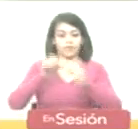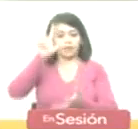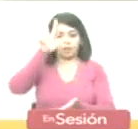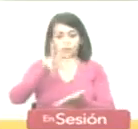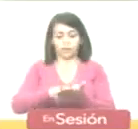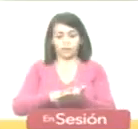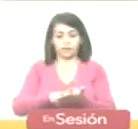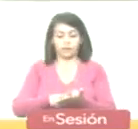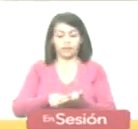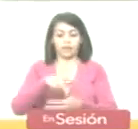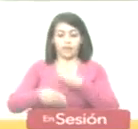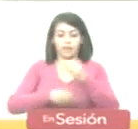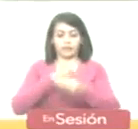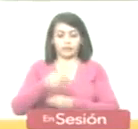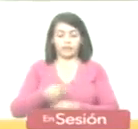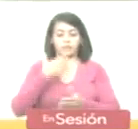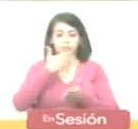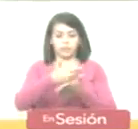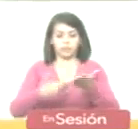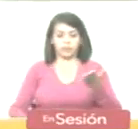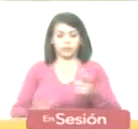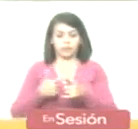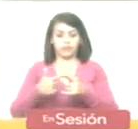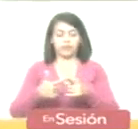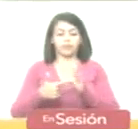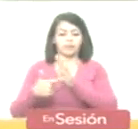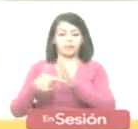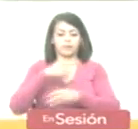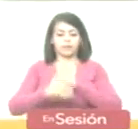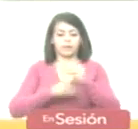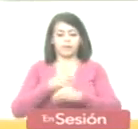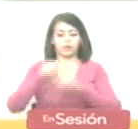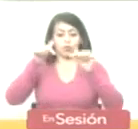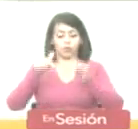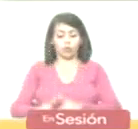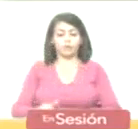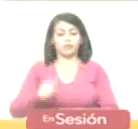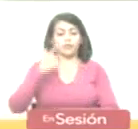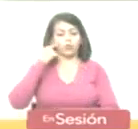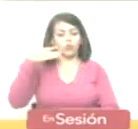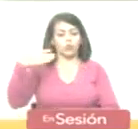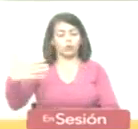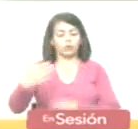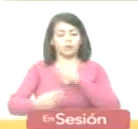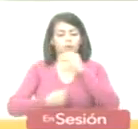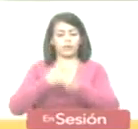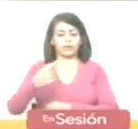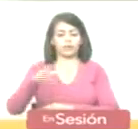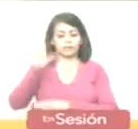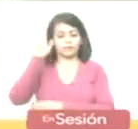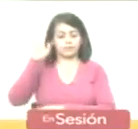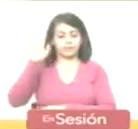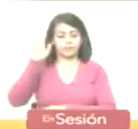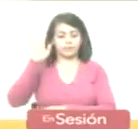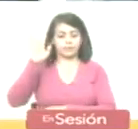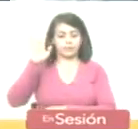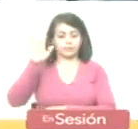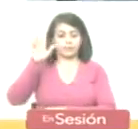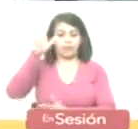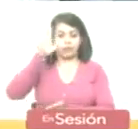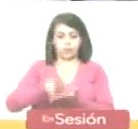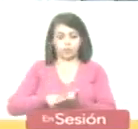aprobar la propuesta presentada para el orden del día de hoy, si no se manifestarlo con la señal de costumbre,